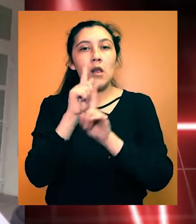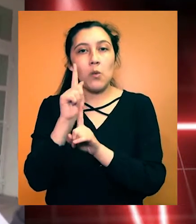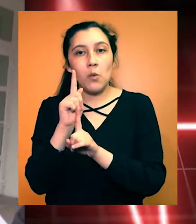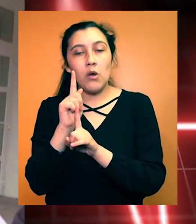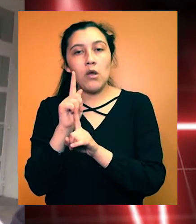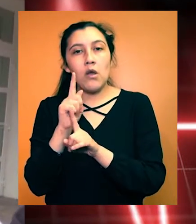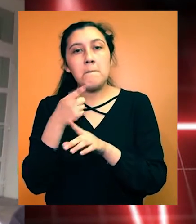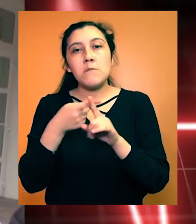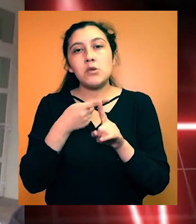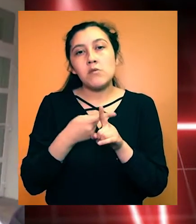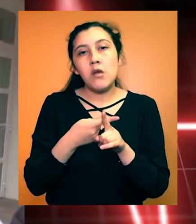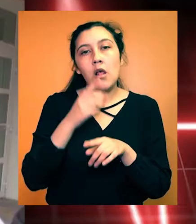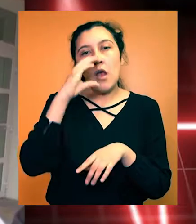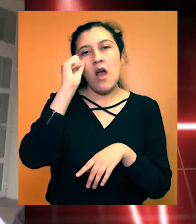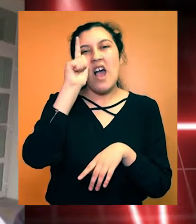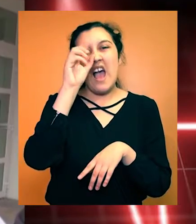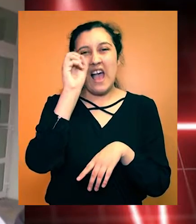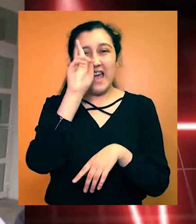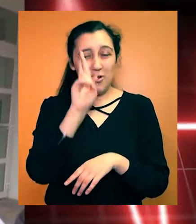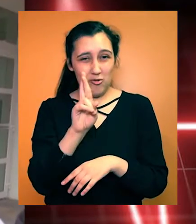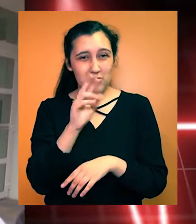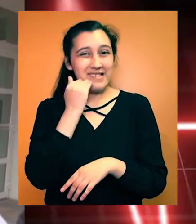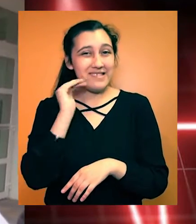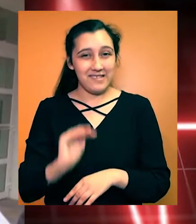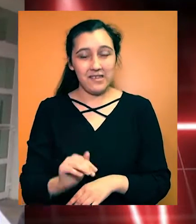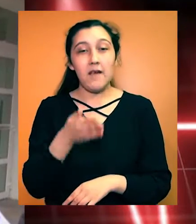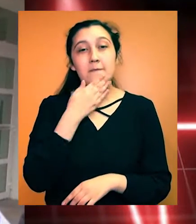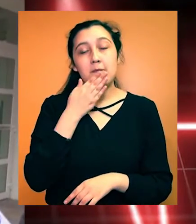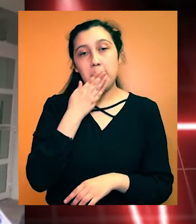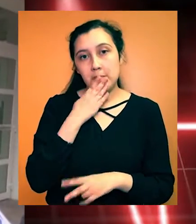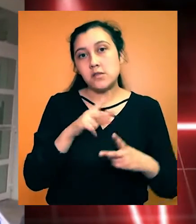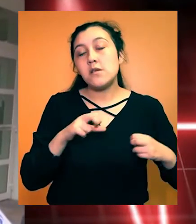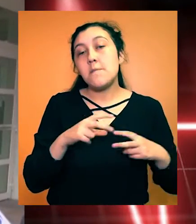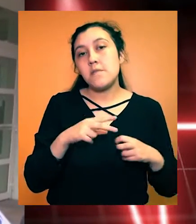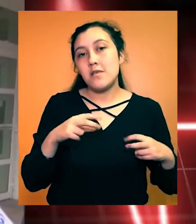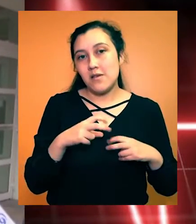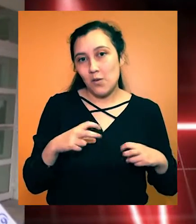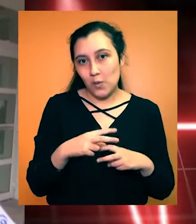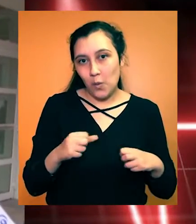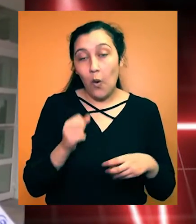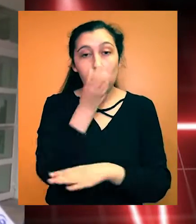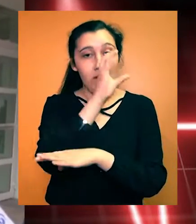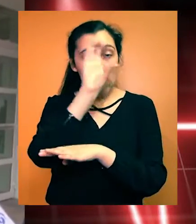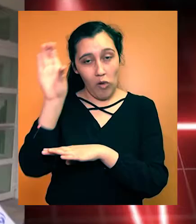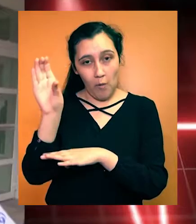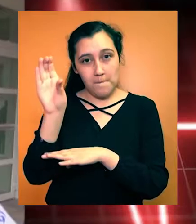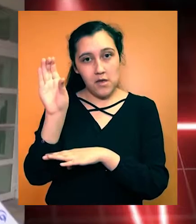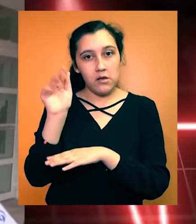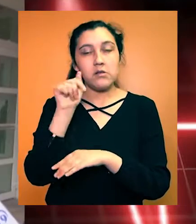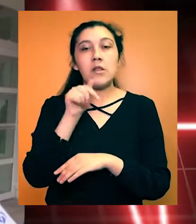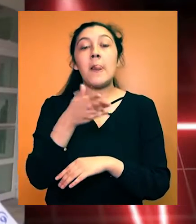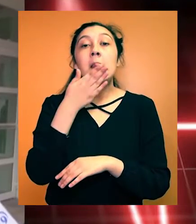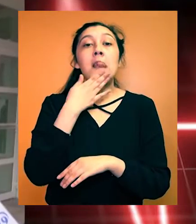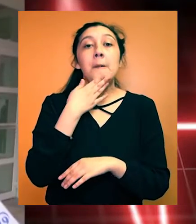acciones del calor. Es lo que en su oportunidad también se mencionó y fue corroborado por parte del Servicio Médico Legal de Colombia. En